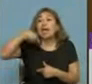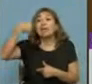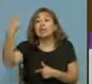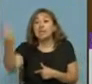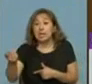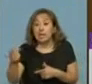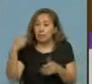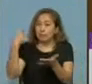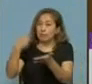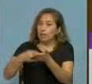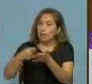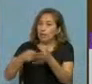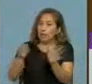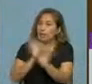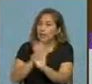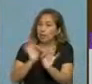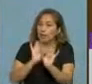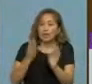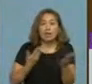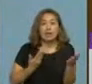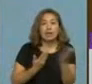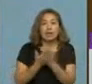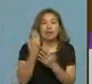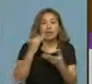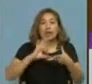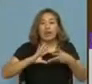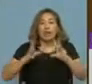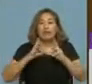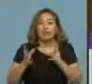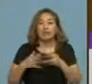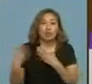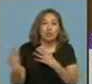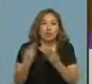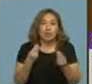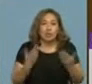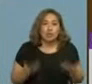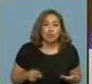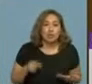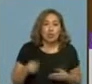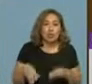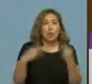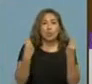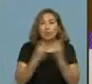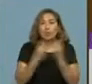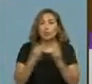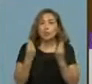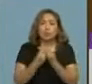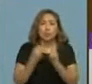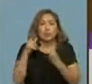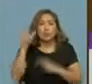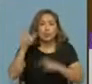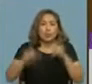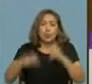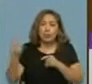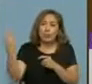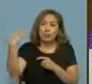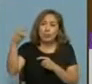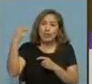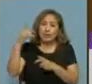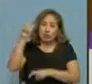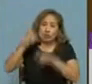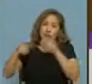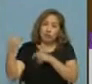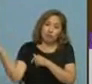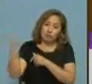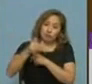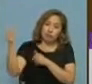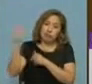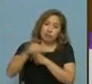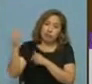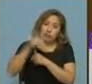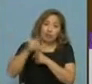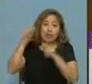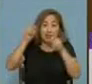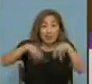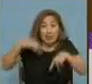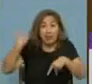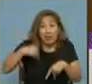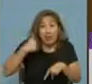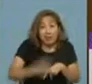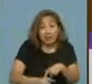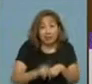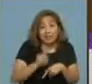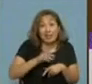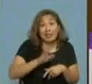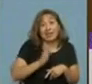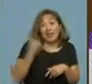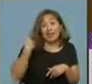por supuesto también estamos pidiendo los mecanismos compensatorios, ya que son mucho más los bolivianos que están en Jujuy y en Argentina que